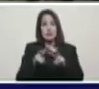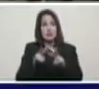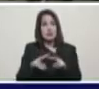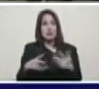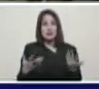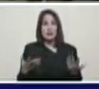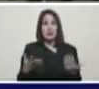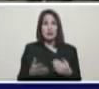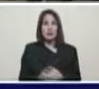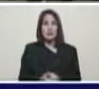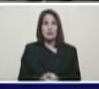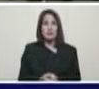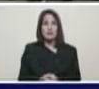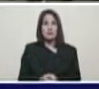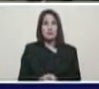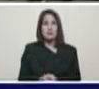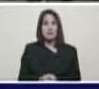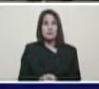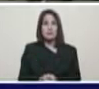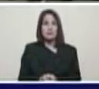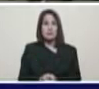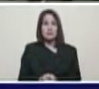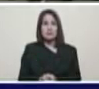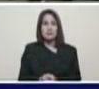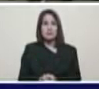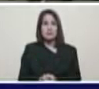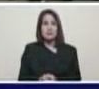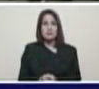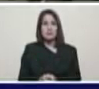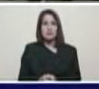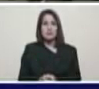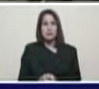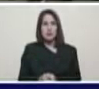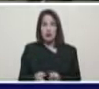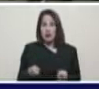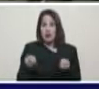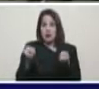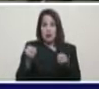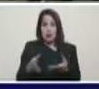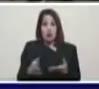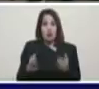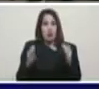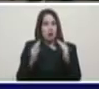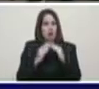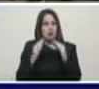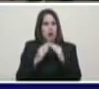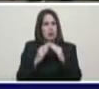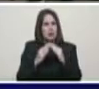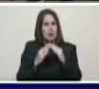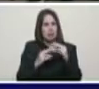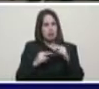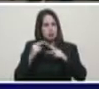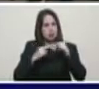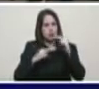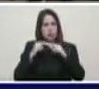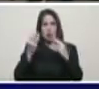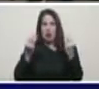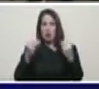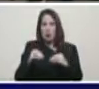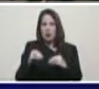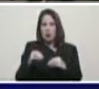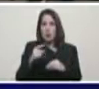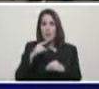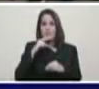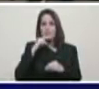verdad fíjense Ahí estamos entregando vivienda hecha junto al convenio de